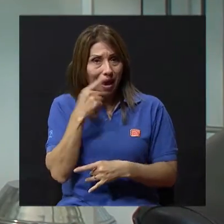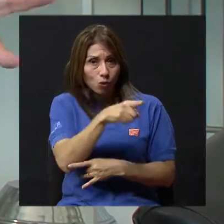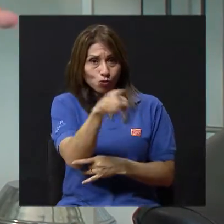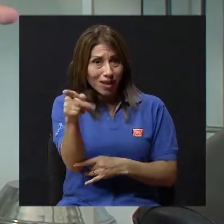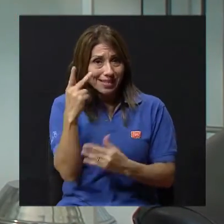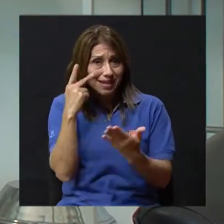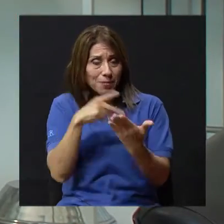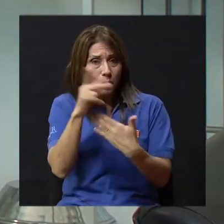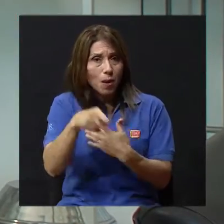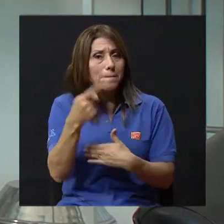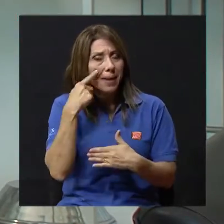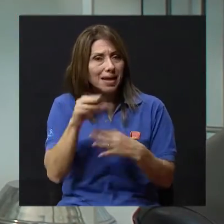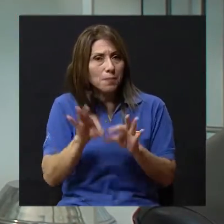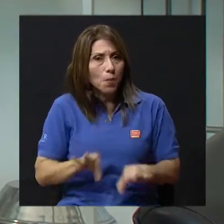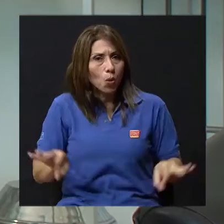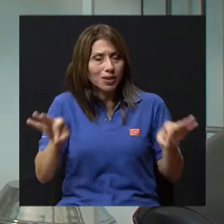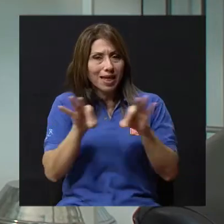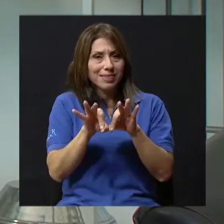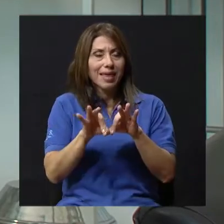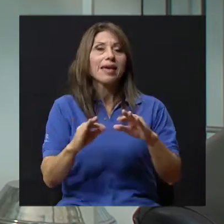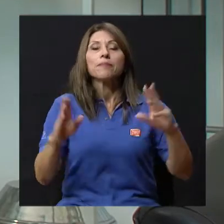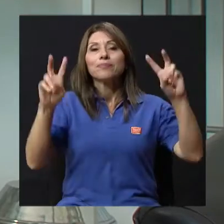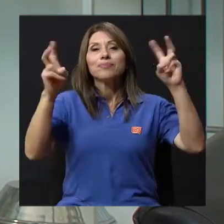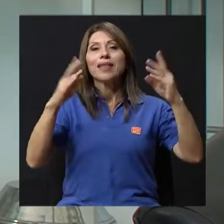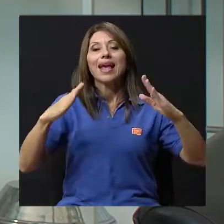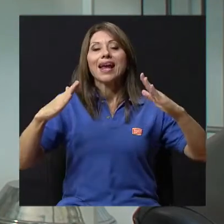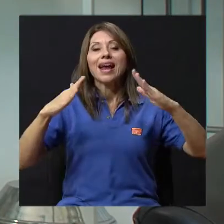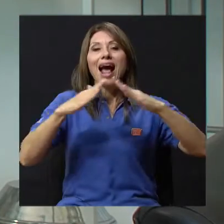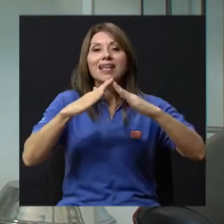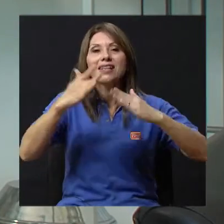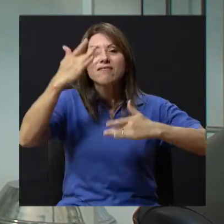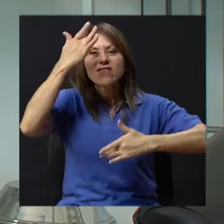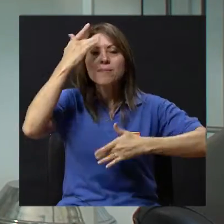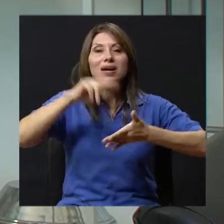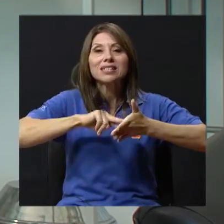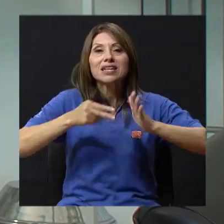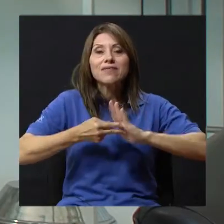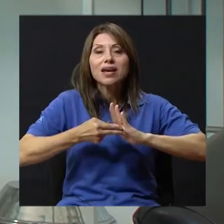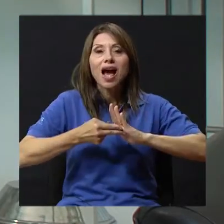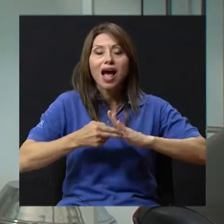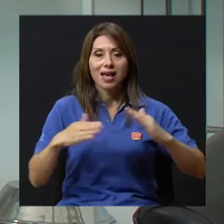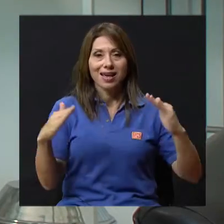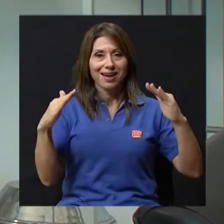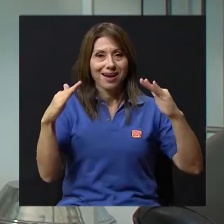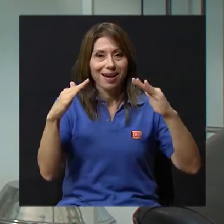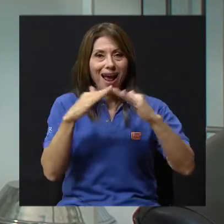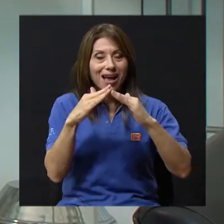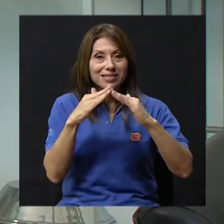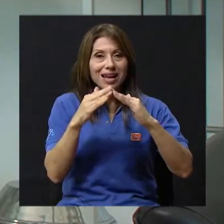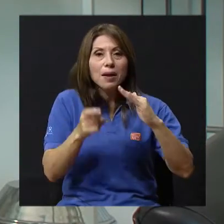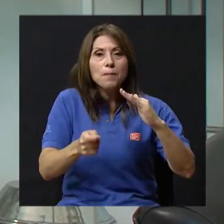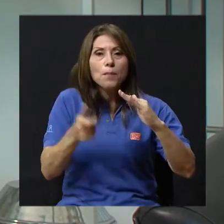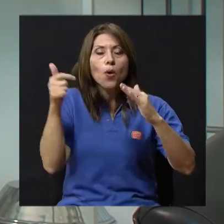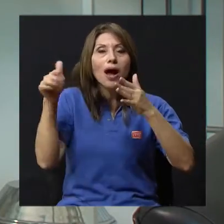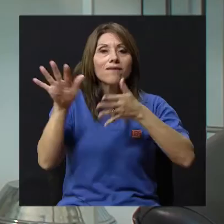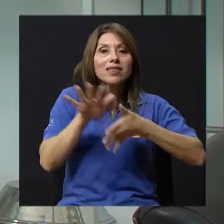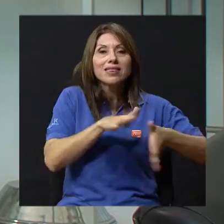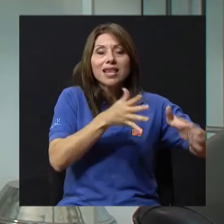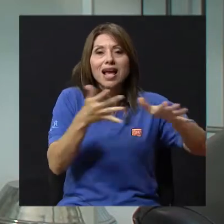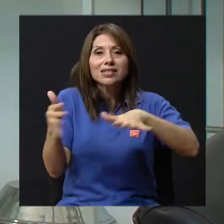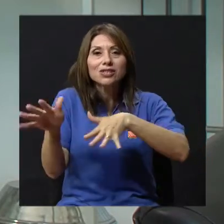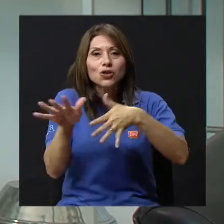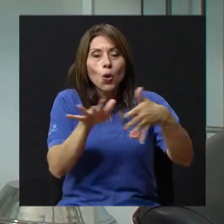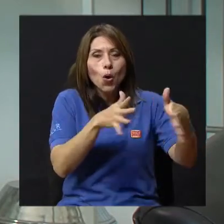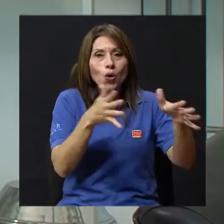señores televidentes, vean qué importante. Las casas enfermas son aquellas casas que tienen poca ventilación, las